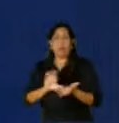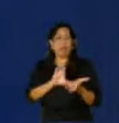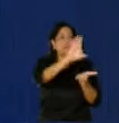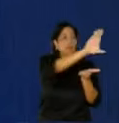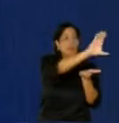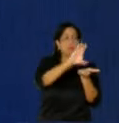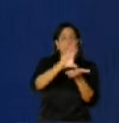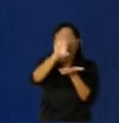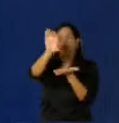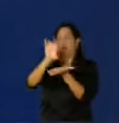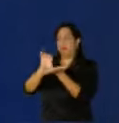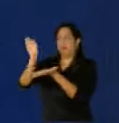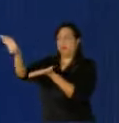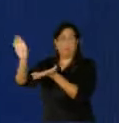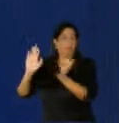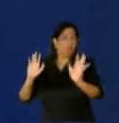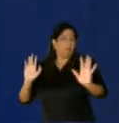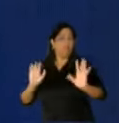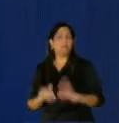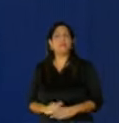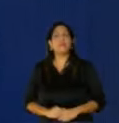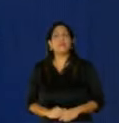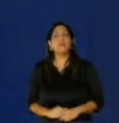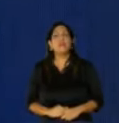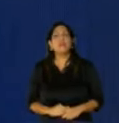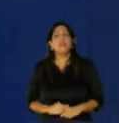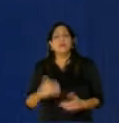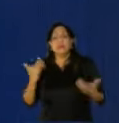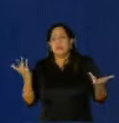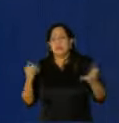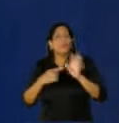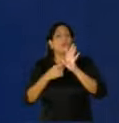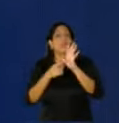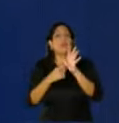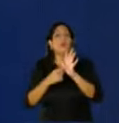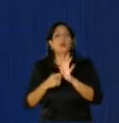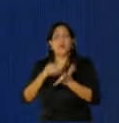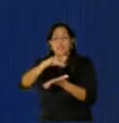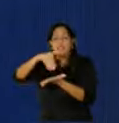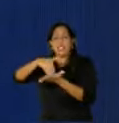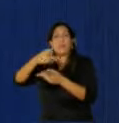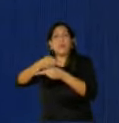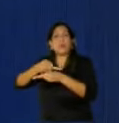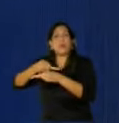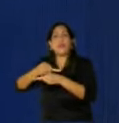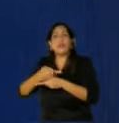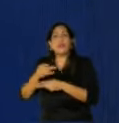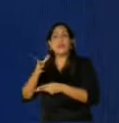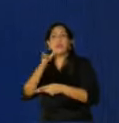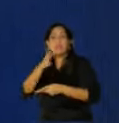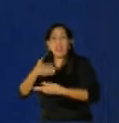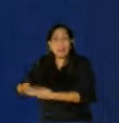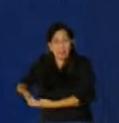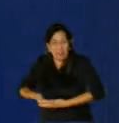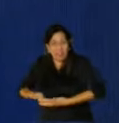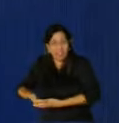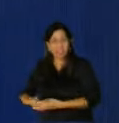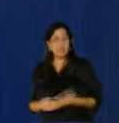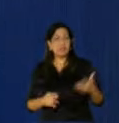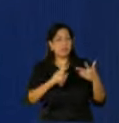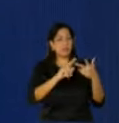dashboard, como por ejemplo centros de cuidados maternales, centros de cirugías ambulatorias, etcétera,